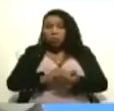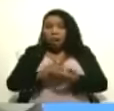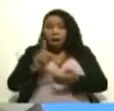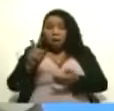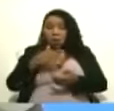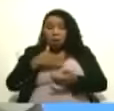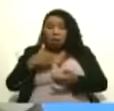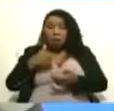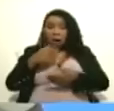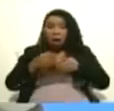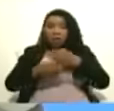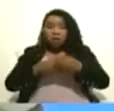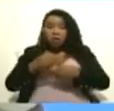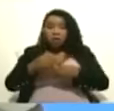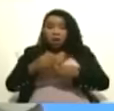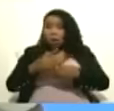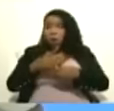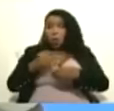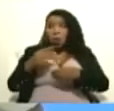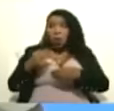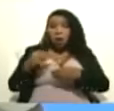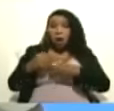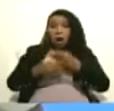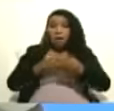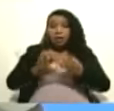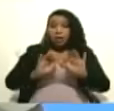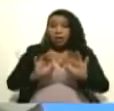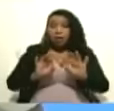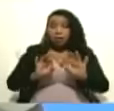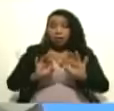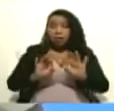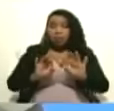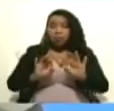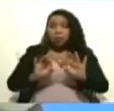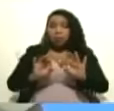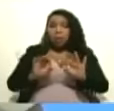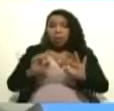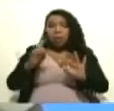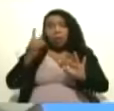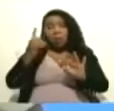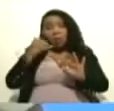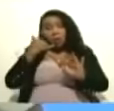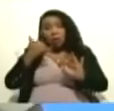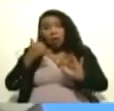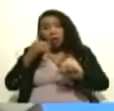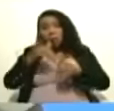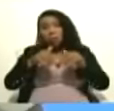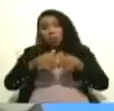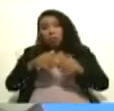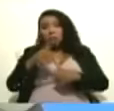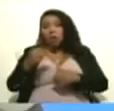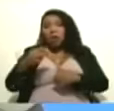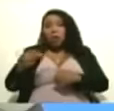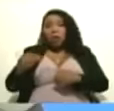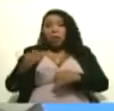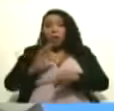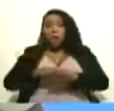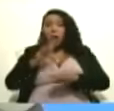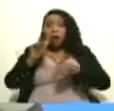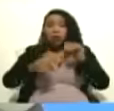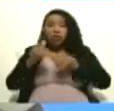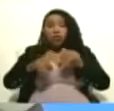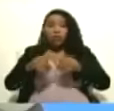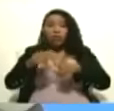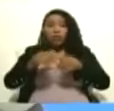querían que esto no fuera así hubieran llamado a votar por el no porque en las elecciones lo que se cuentan